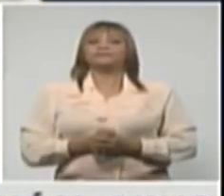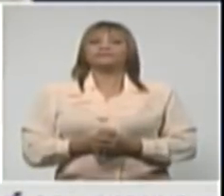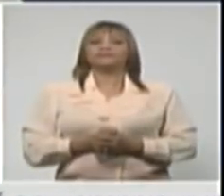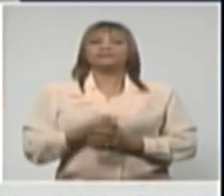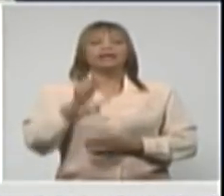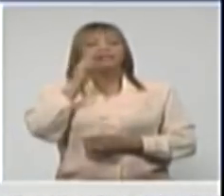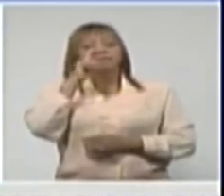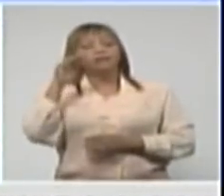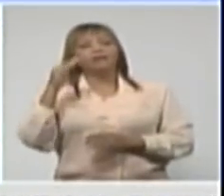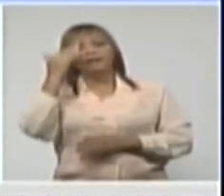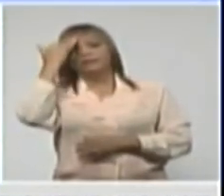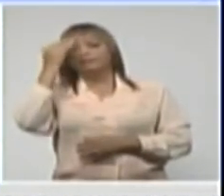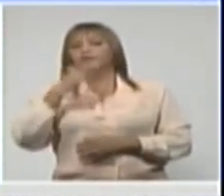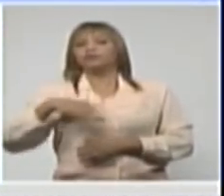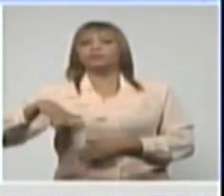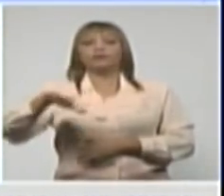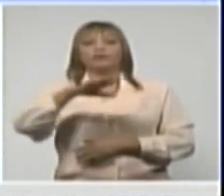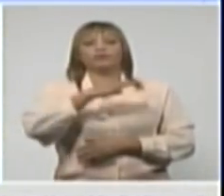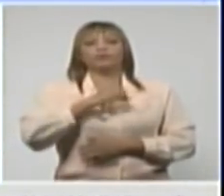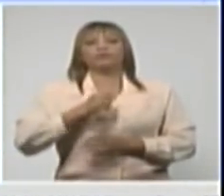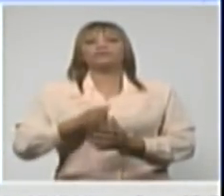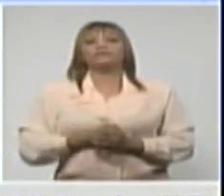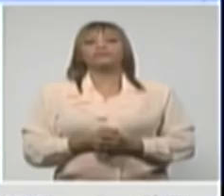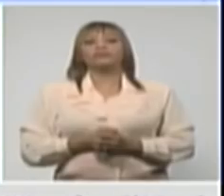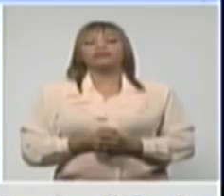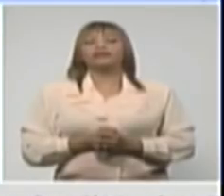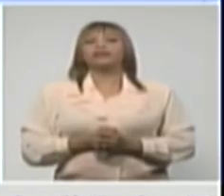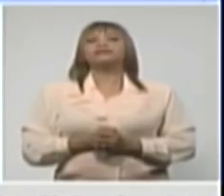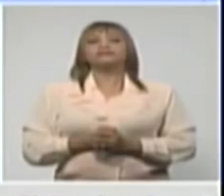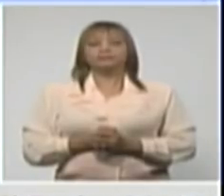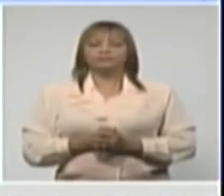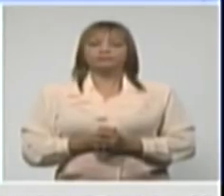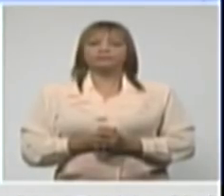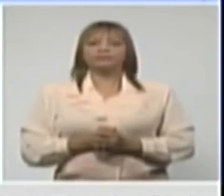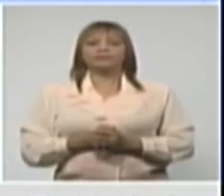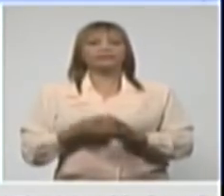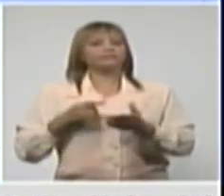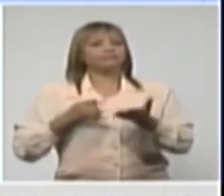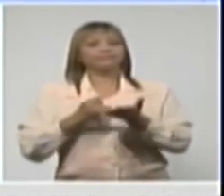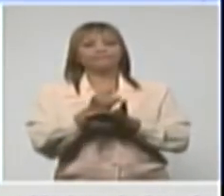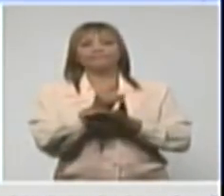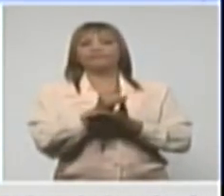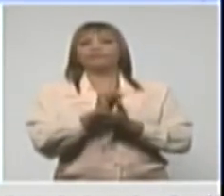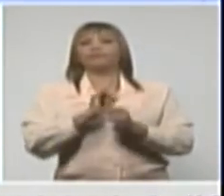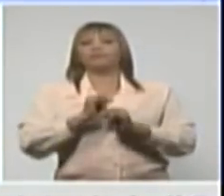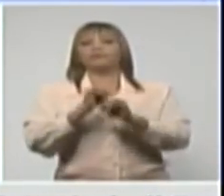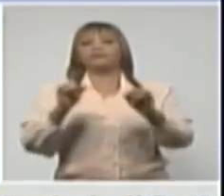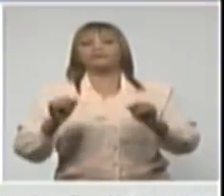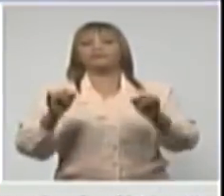agradecimiento también para usted y, por supuesto, para todos los que nos acompañan. Devuelvo la señal a los estudios centrales.